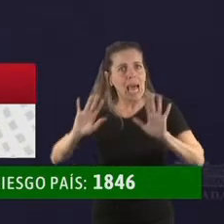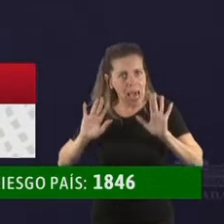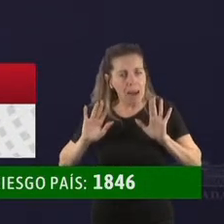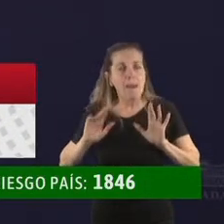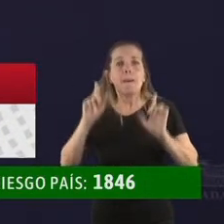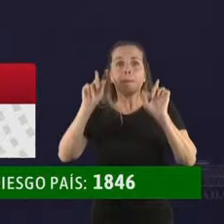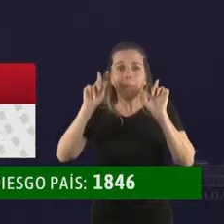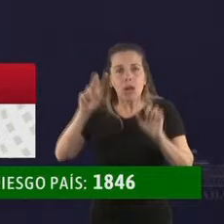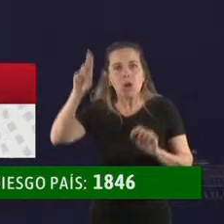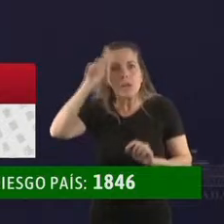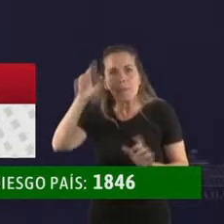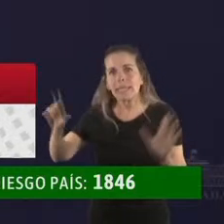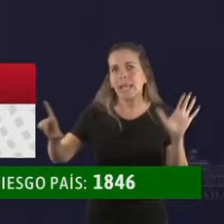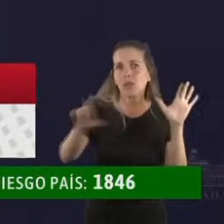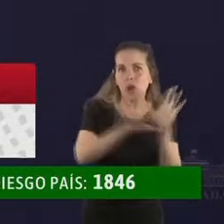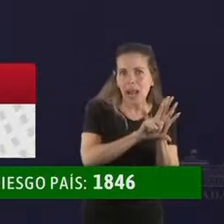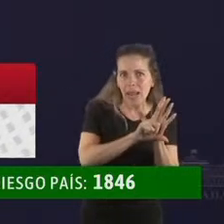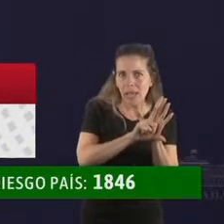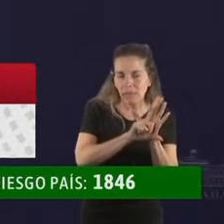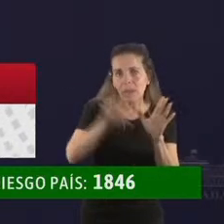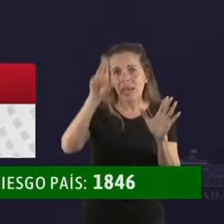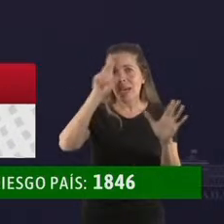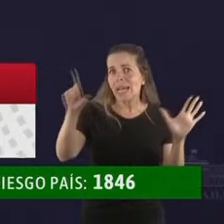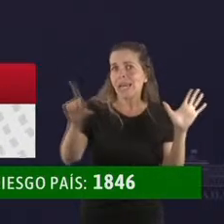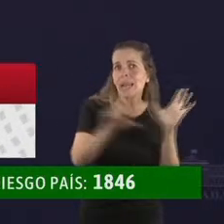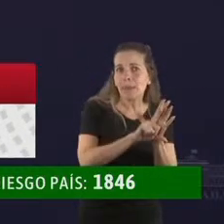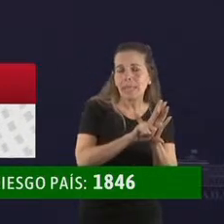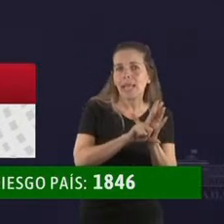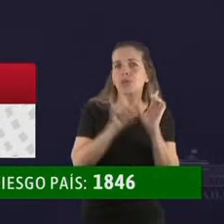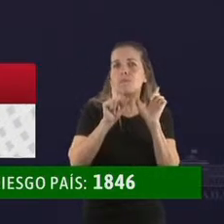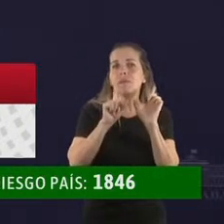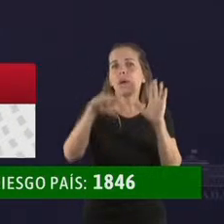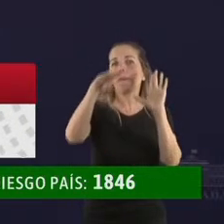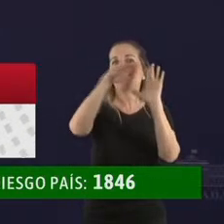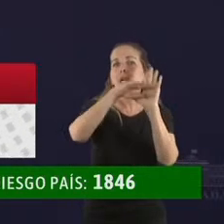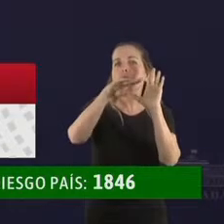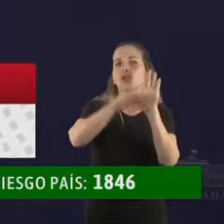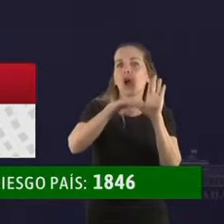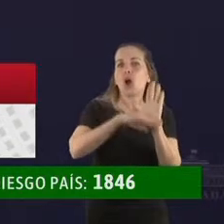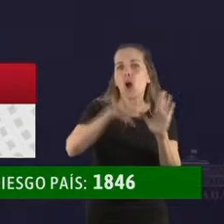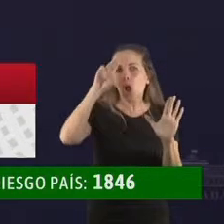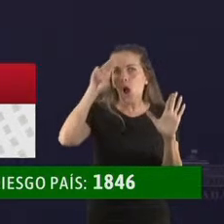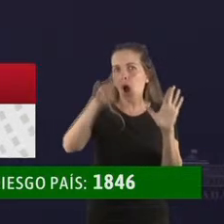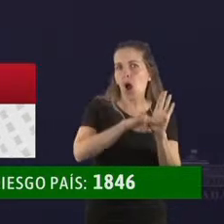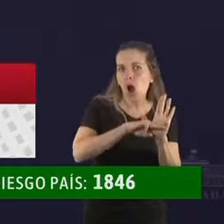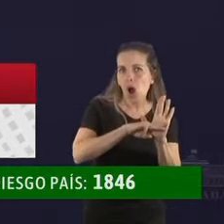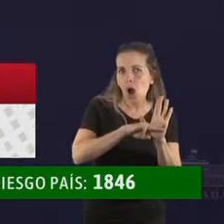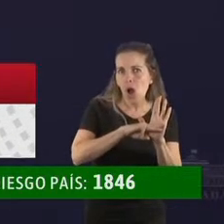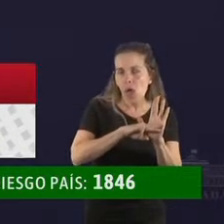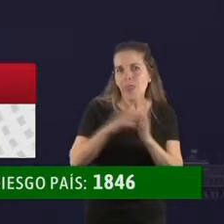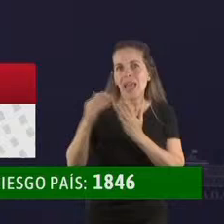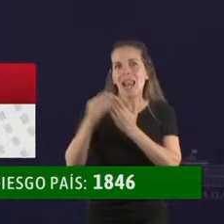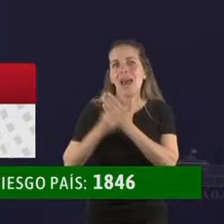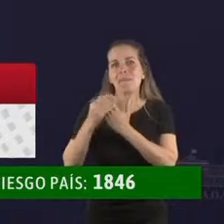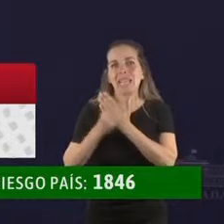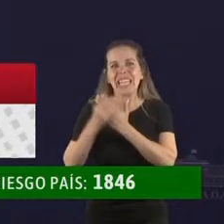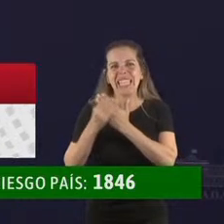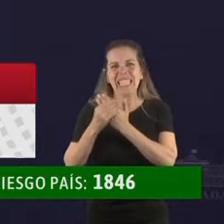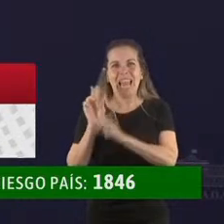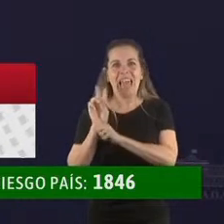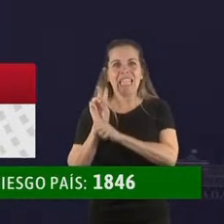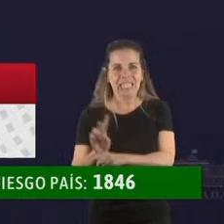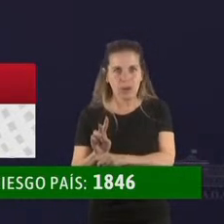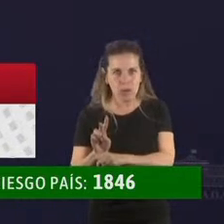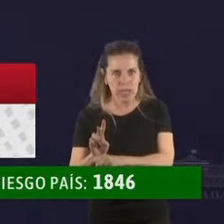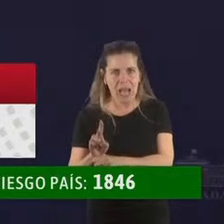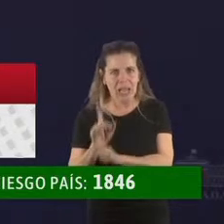marca la ley y respetemos el protocolo de la resolución del de la ministra de